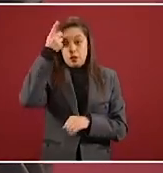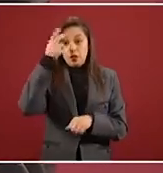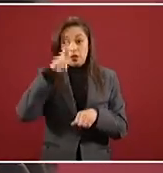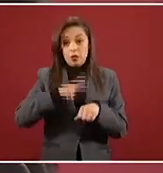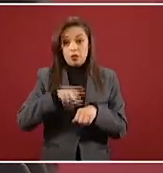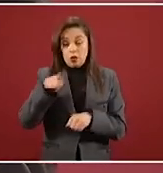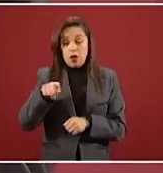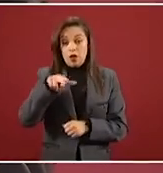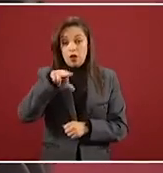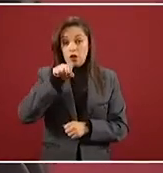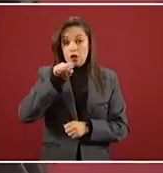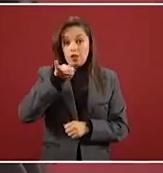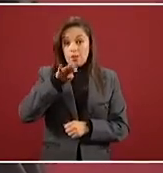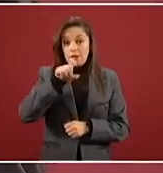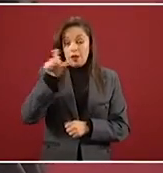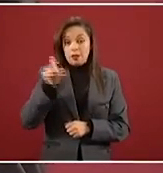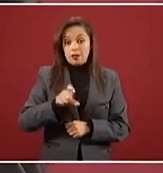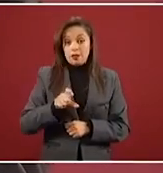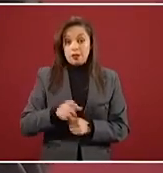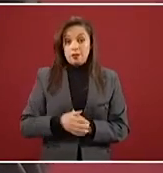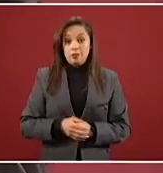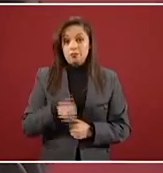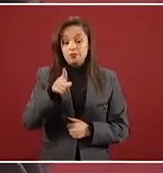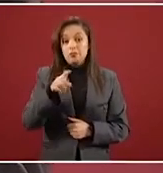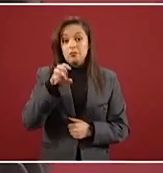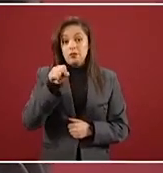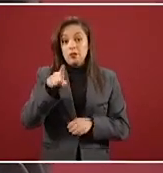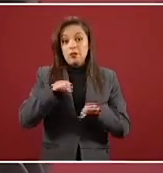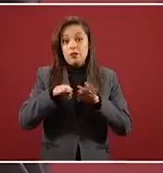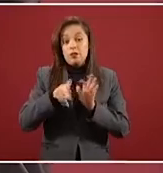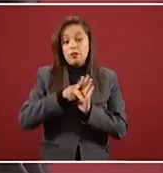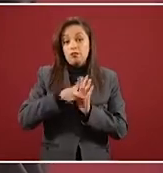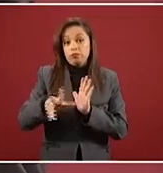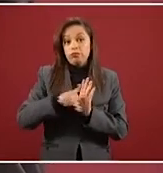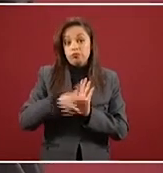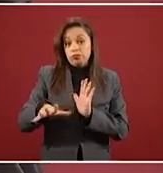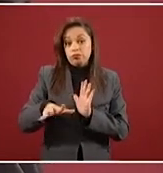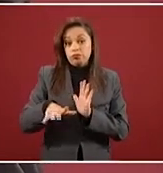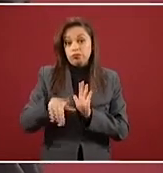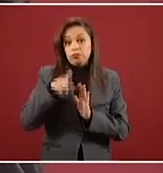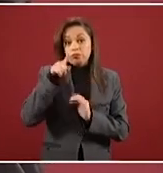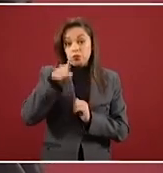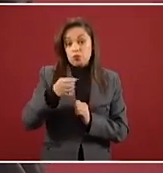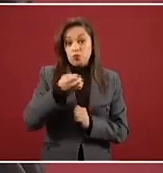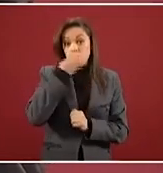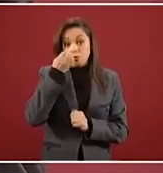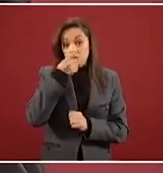Notimex es periodista de oficio